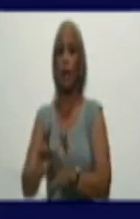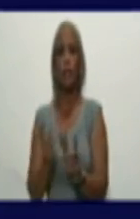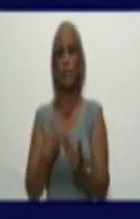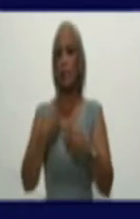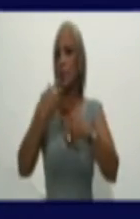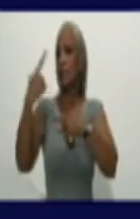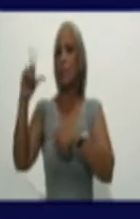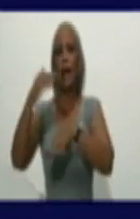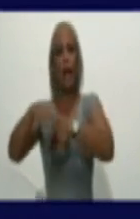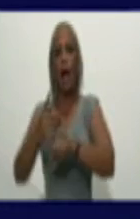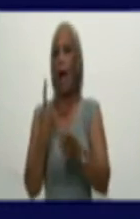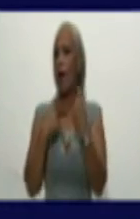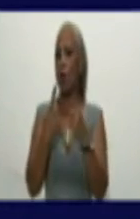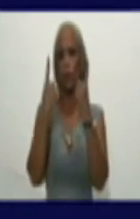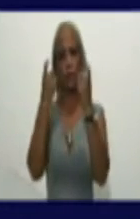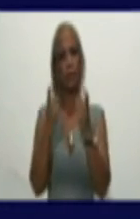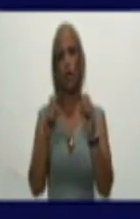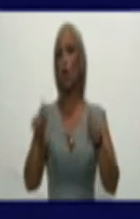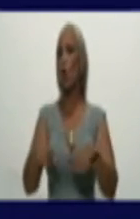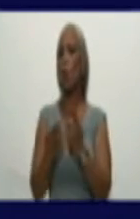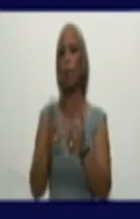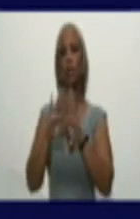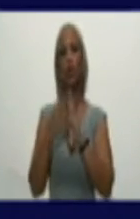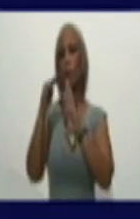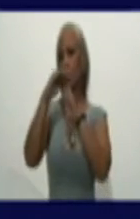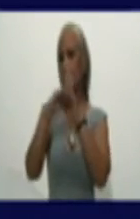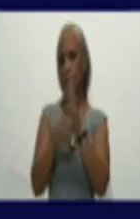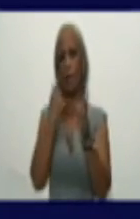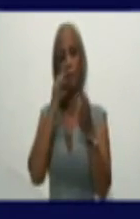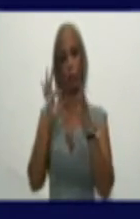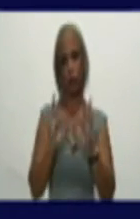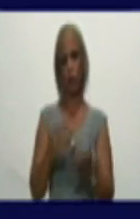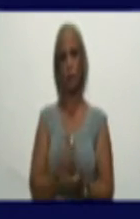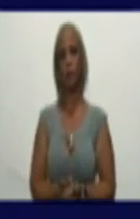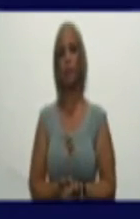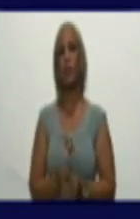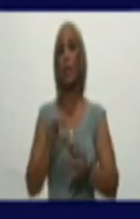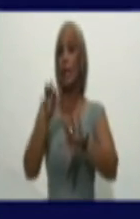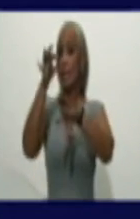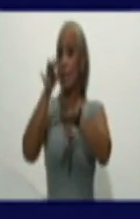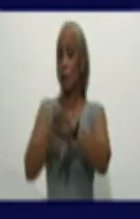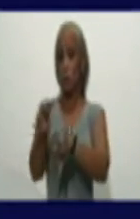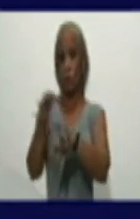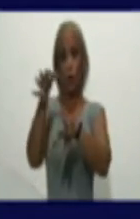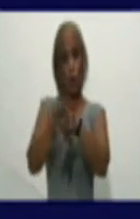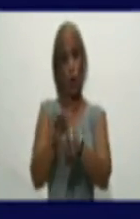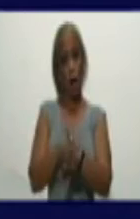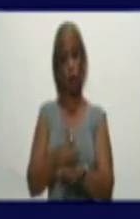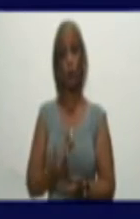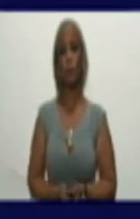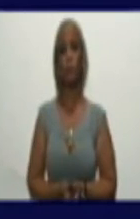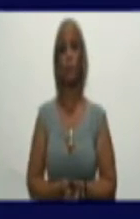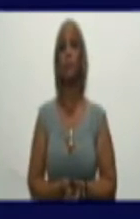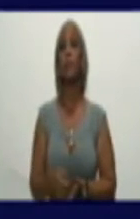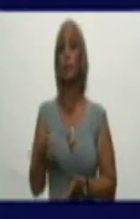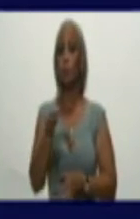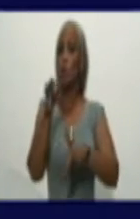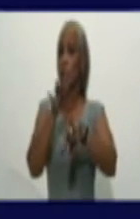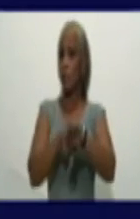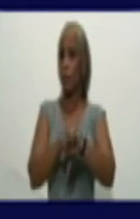estrictamente necesario y que cumplan con las medidas de protección. En el caso de Río Cauto también ha sido un municipio que ha